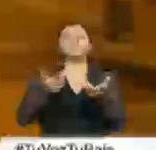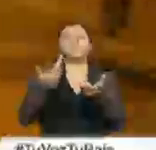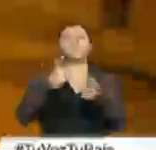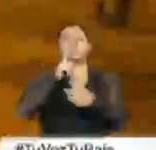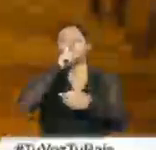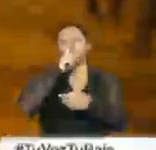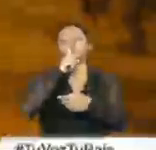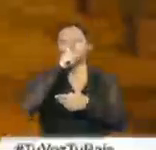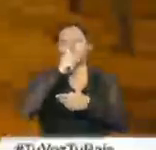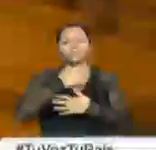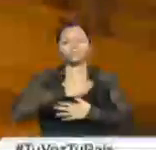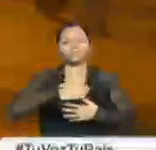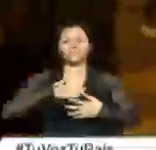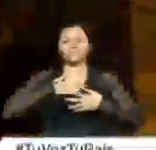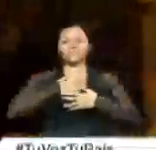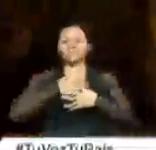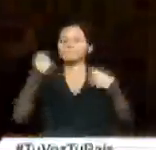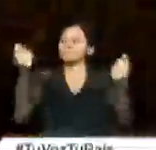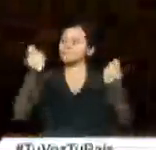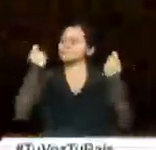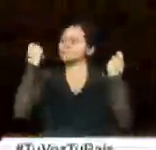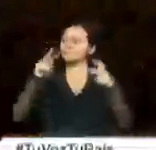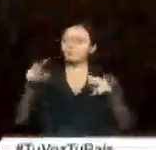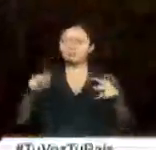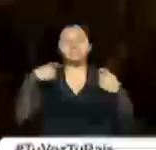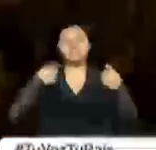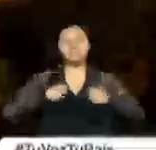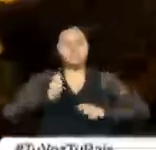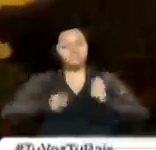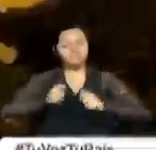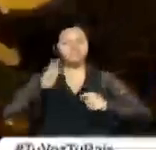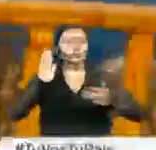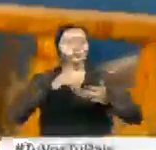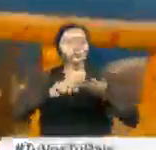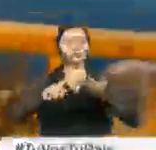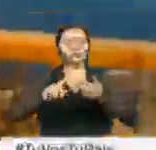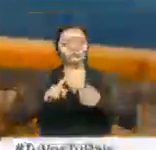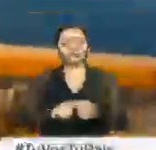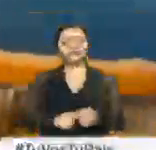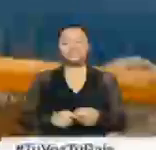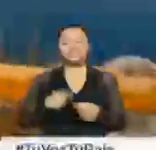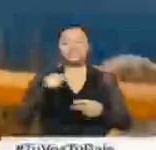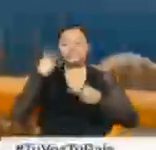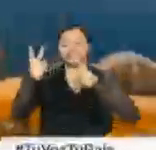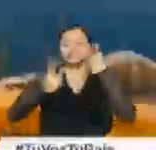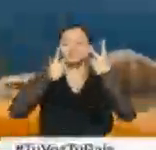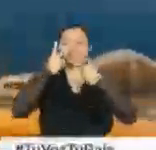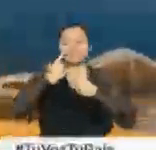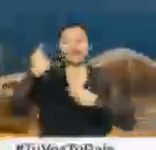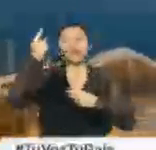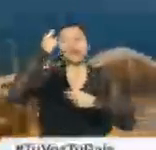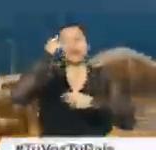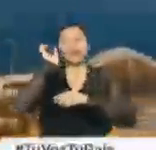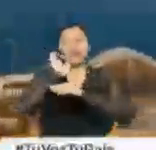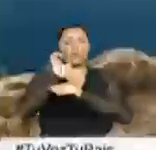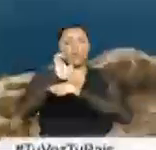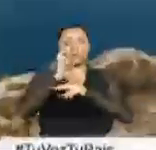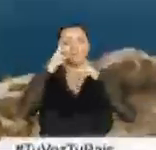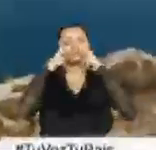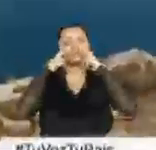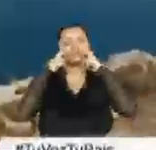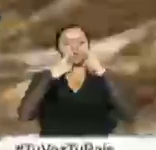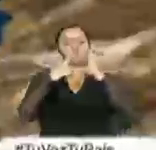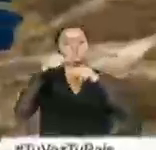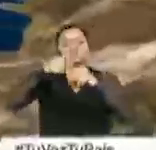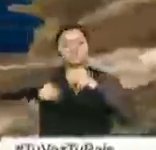de zonas indígenas y disfruta de fiestas típicas. Estos recorridos permiten que Ecuador sea reconocido por